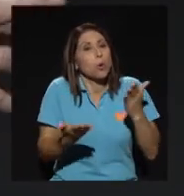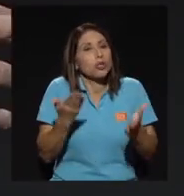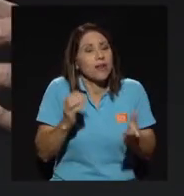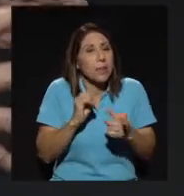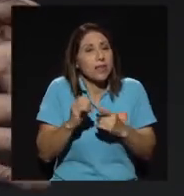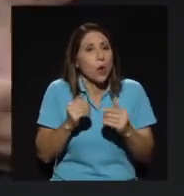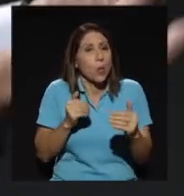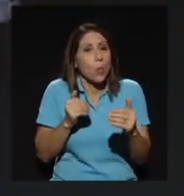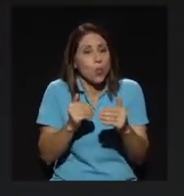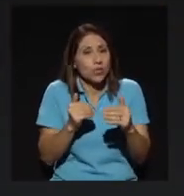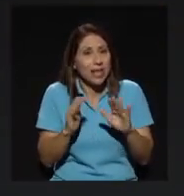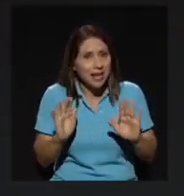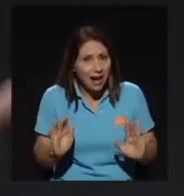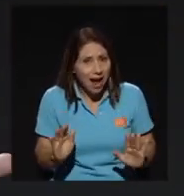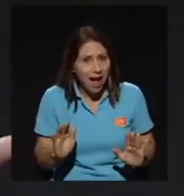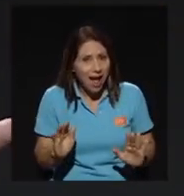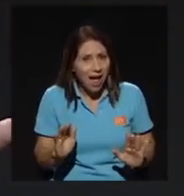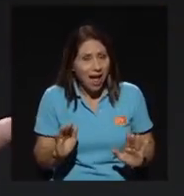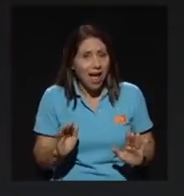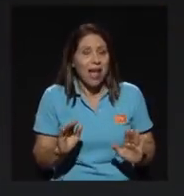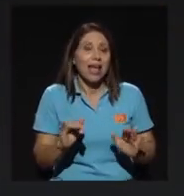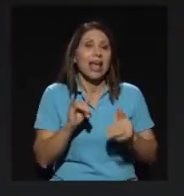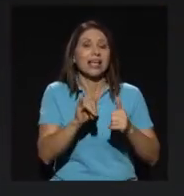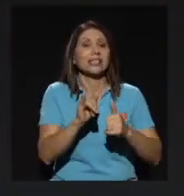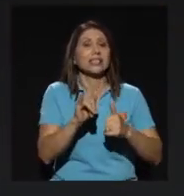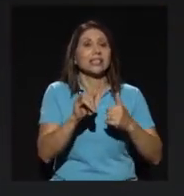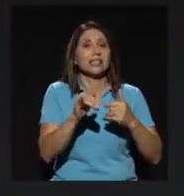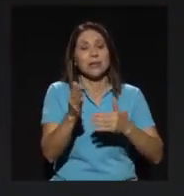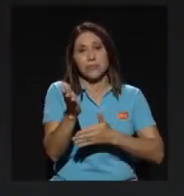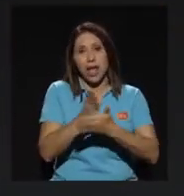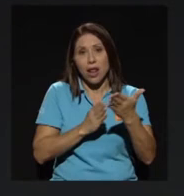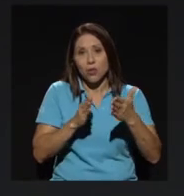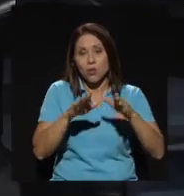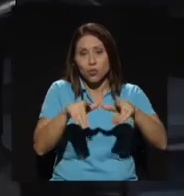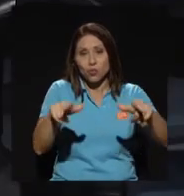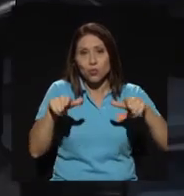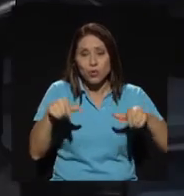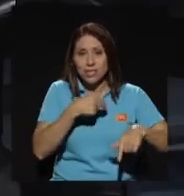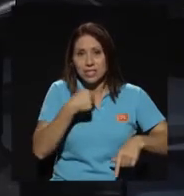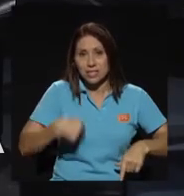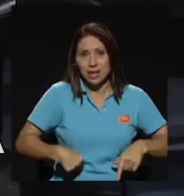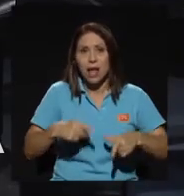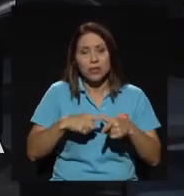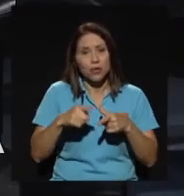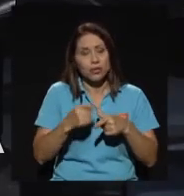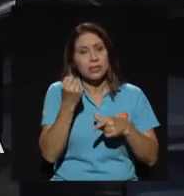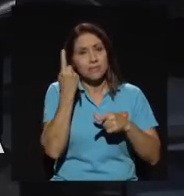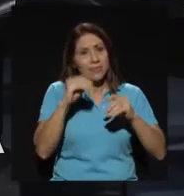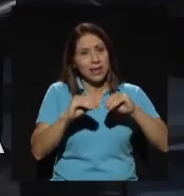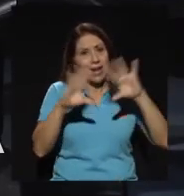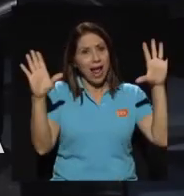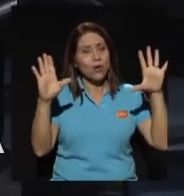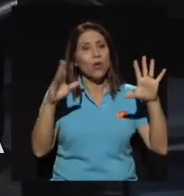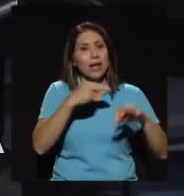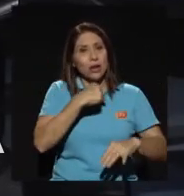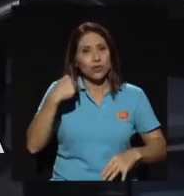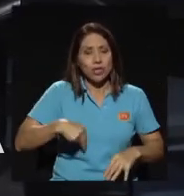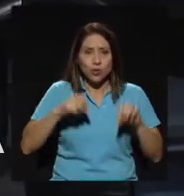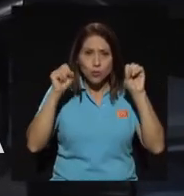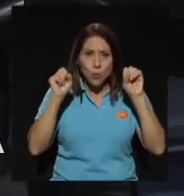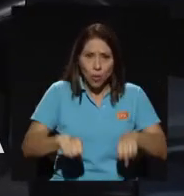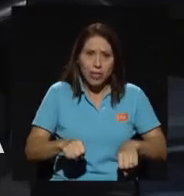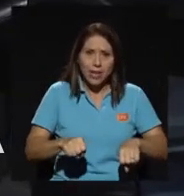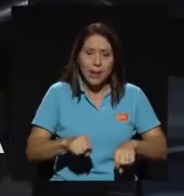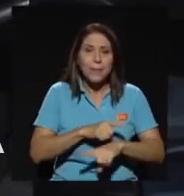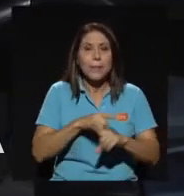son originalmente chinos hace manera que estaba totalmente claro que los chinos podían el punto es que